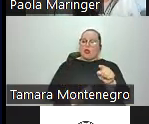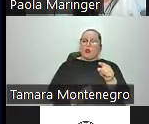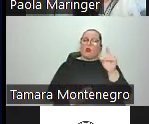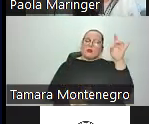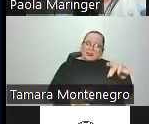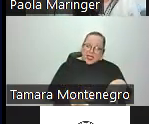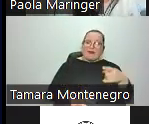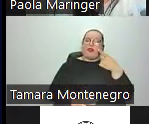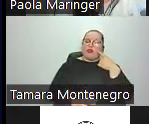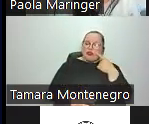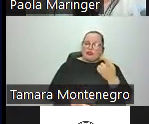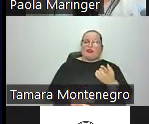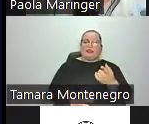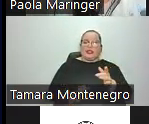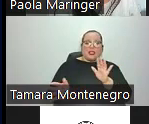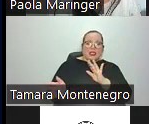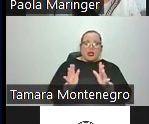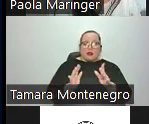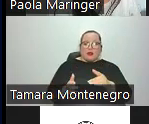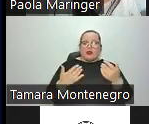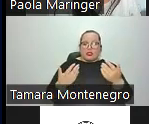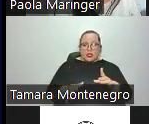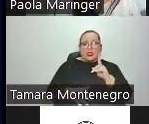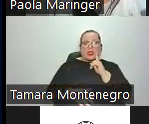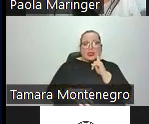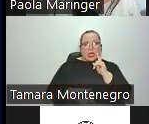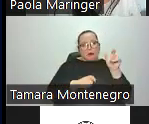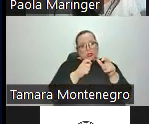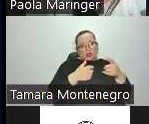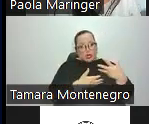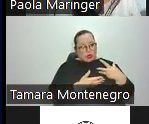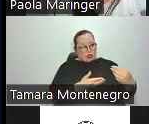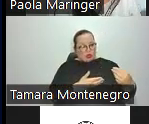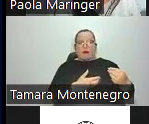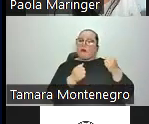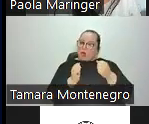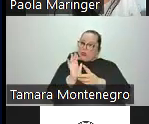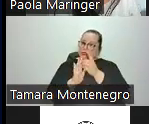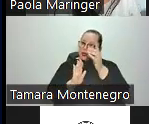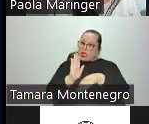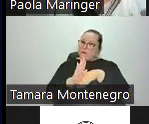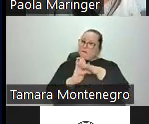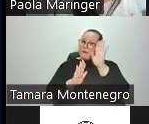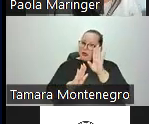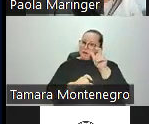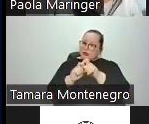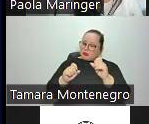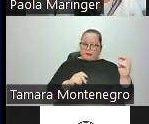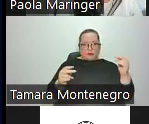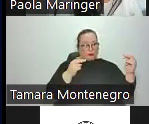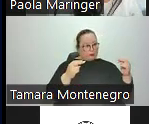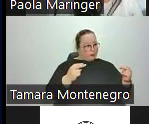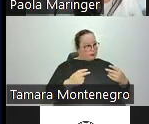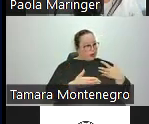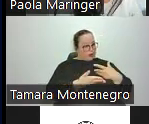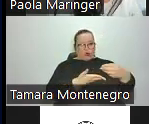sabes en lo que quizás eres ya incluso un referente, te puedes ir desarrollando como un referente en tu rubro. Y ahí están